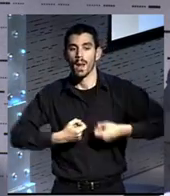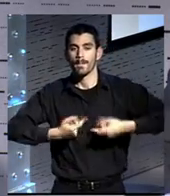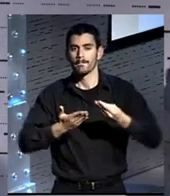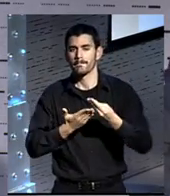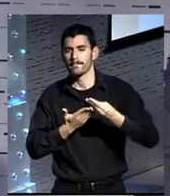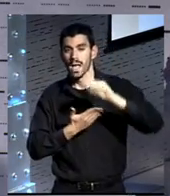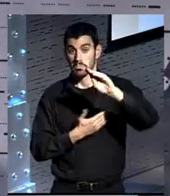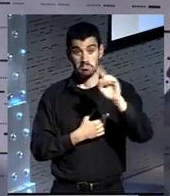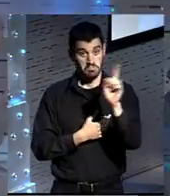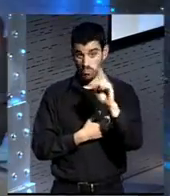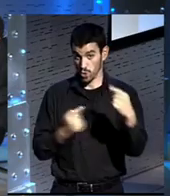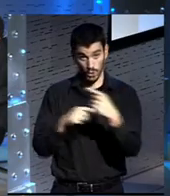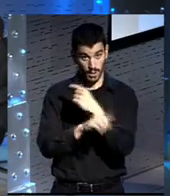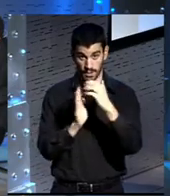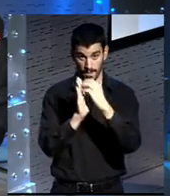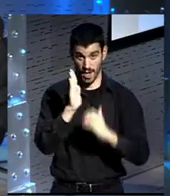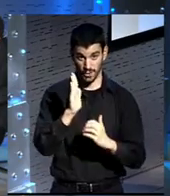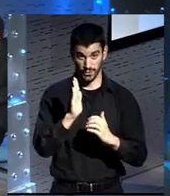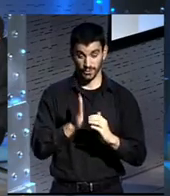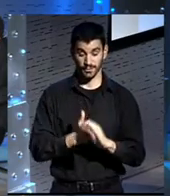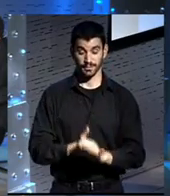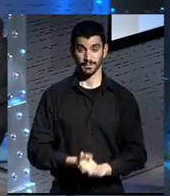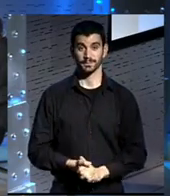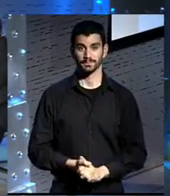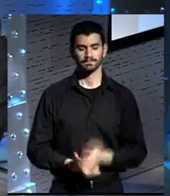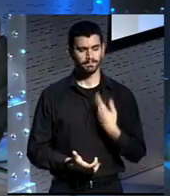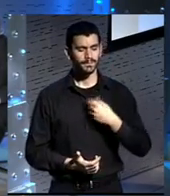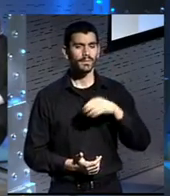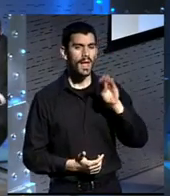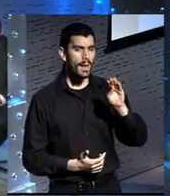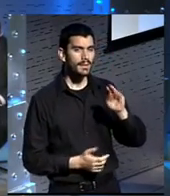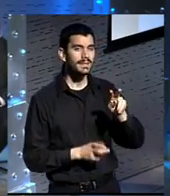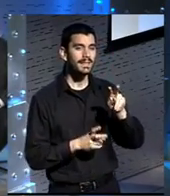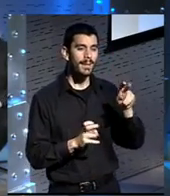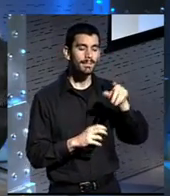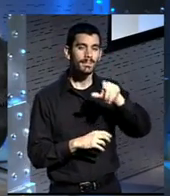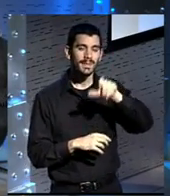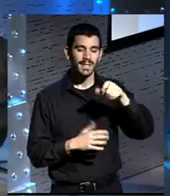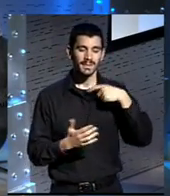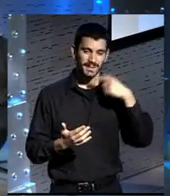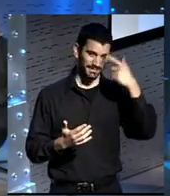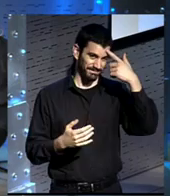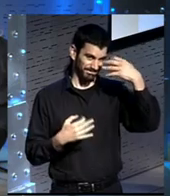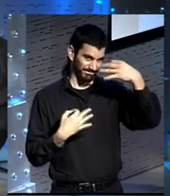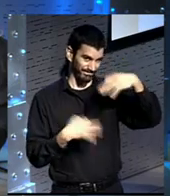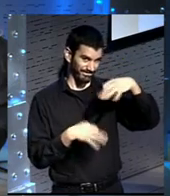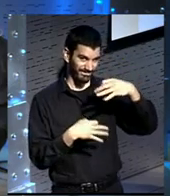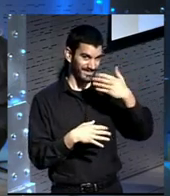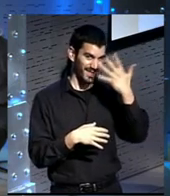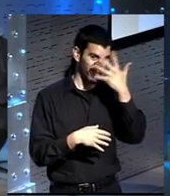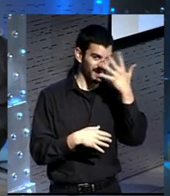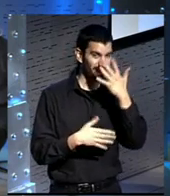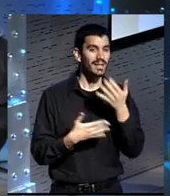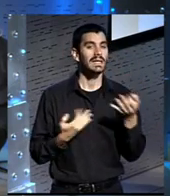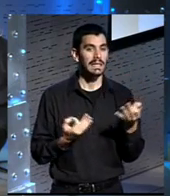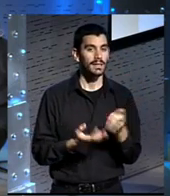costes, al revés. Vuestro punto de vista sobre este aspecto, digamos, de descreimiento del cliente. No, yo creo que